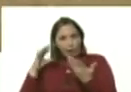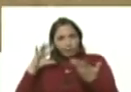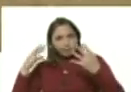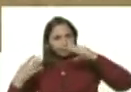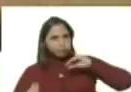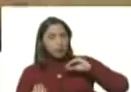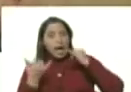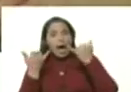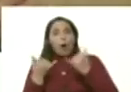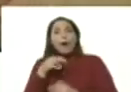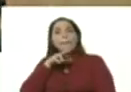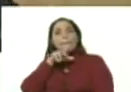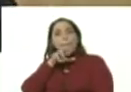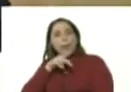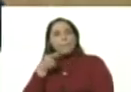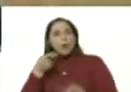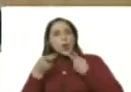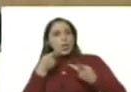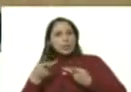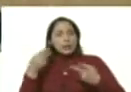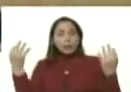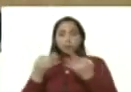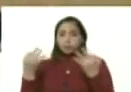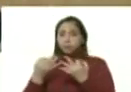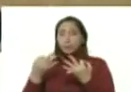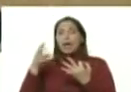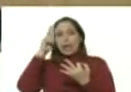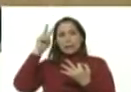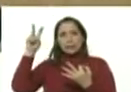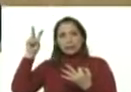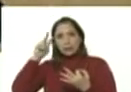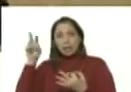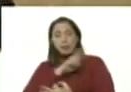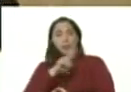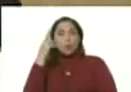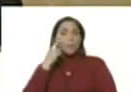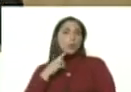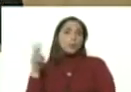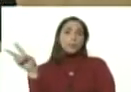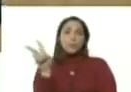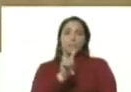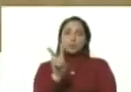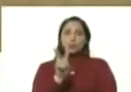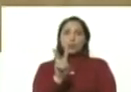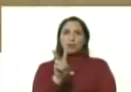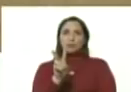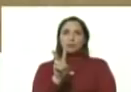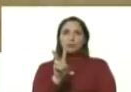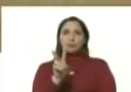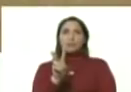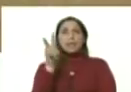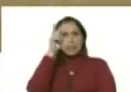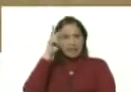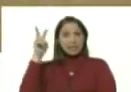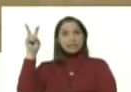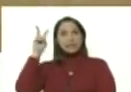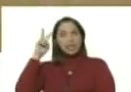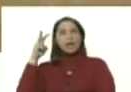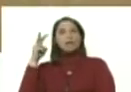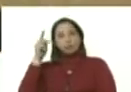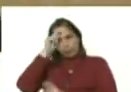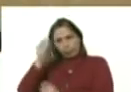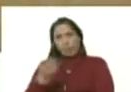la realpolitik habla. Y estaba el canciller de la República Bolivariana de Venezuela, el canciller del presidente Nicolás